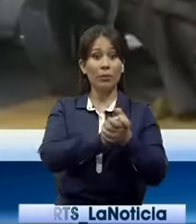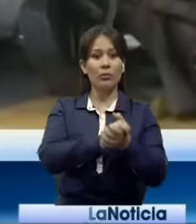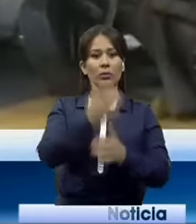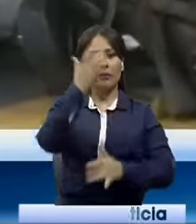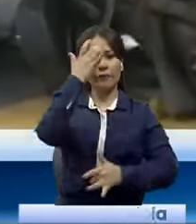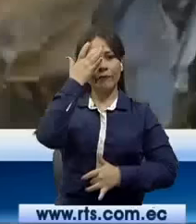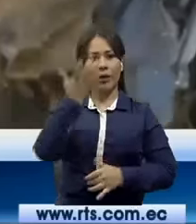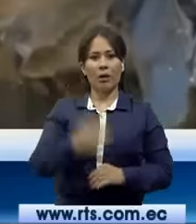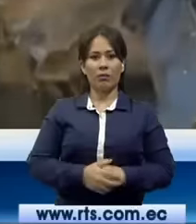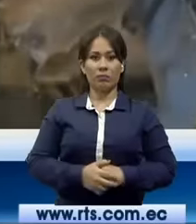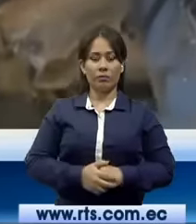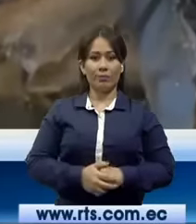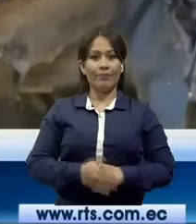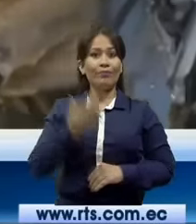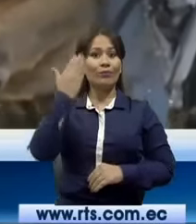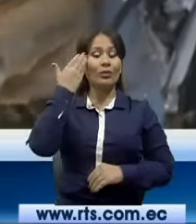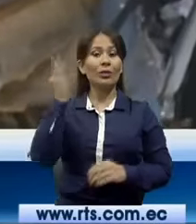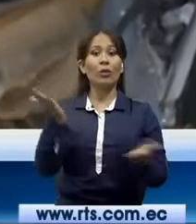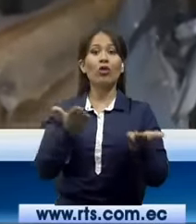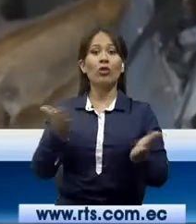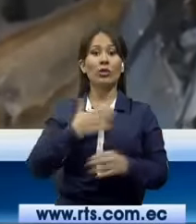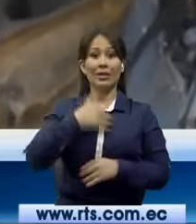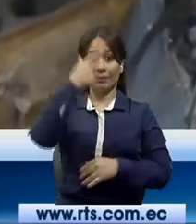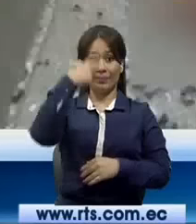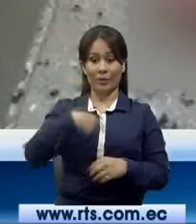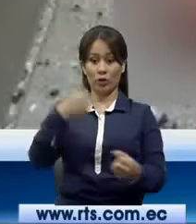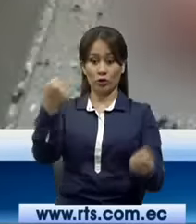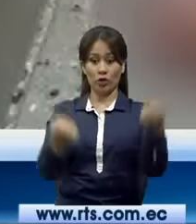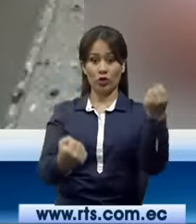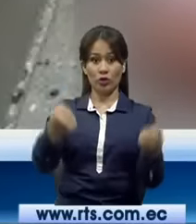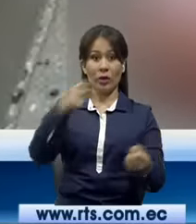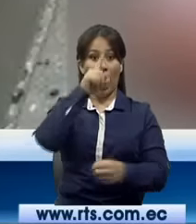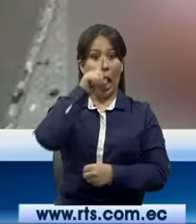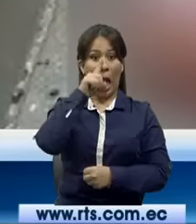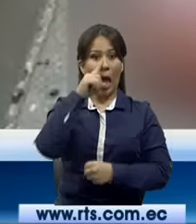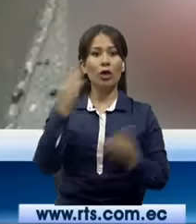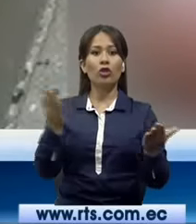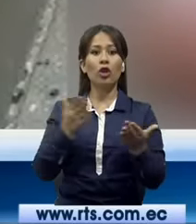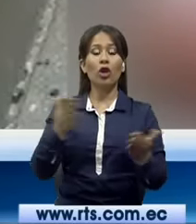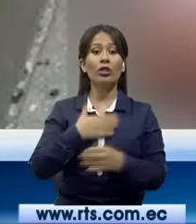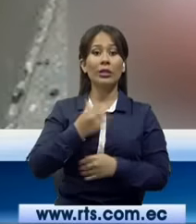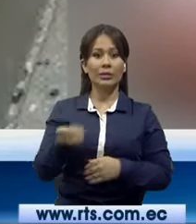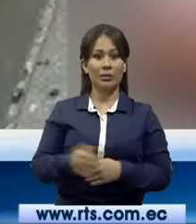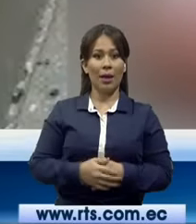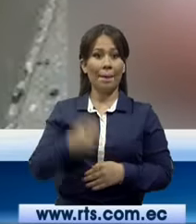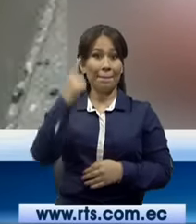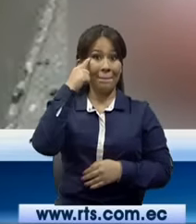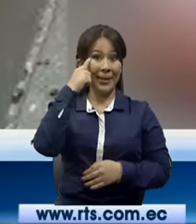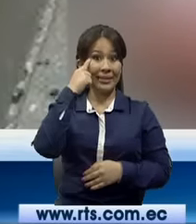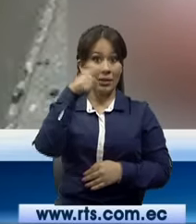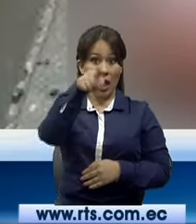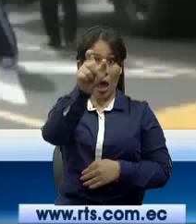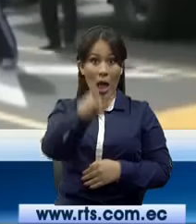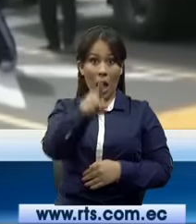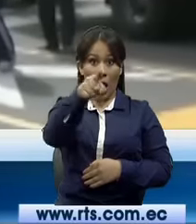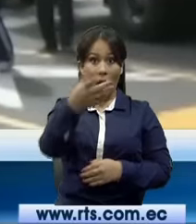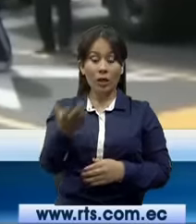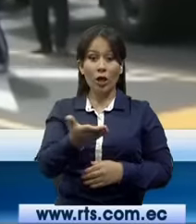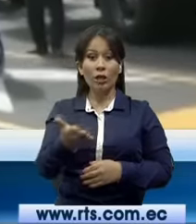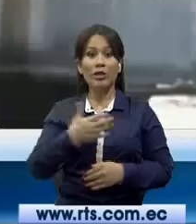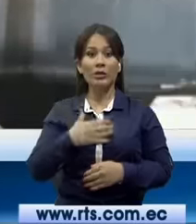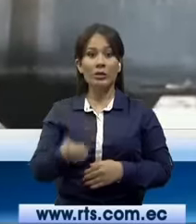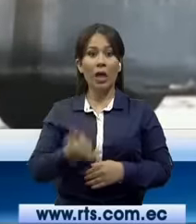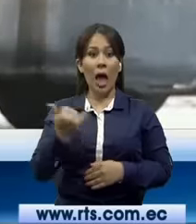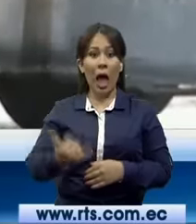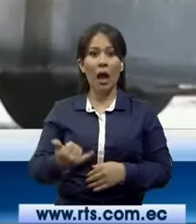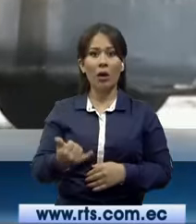a ciencia cierta dónde se encuentra el conductor del bus, que al principio pensaban que era una de las cinco víctimas mortales. Ahora